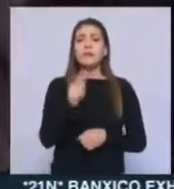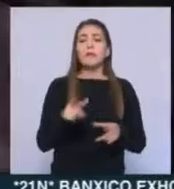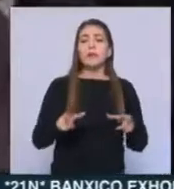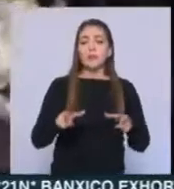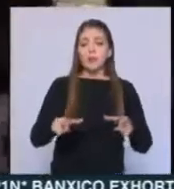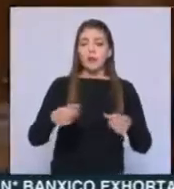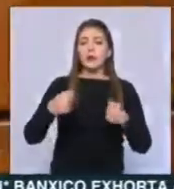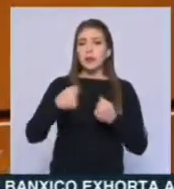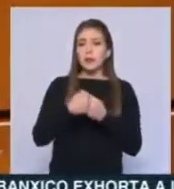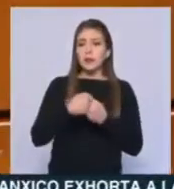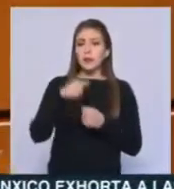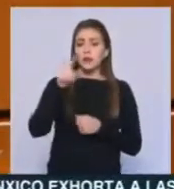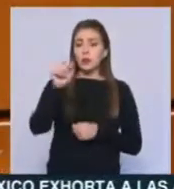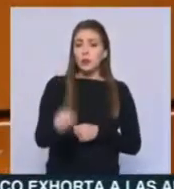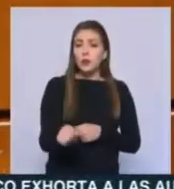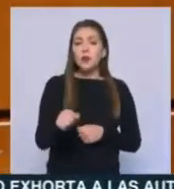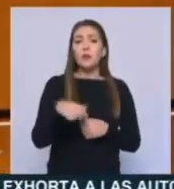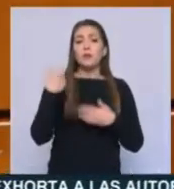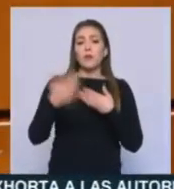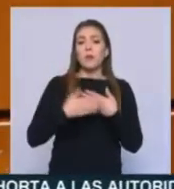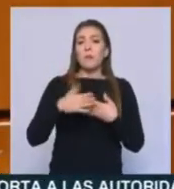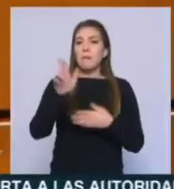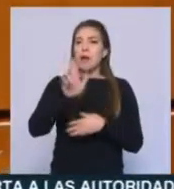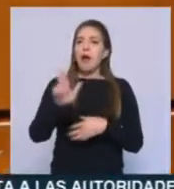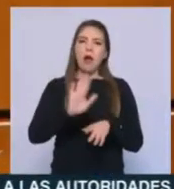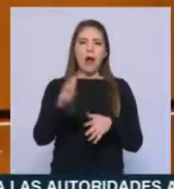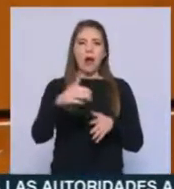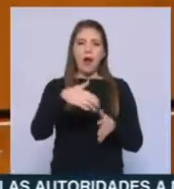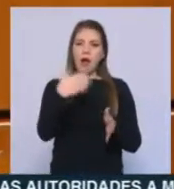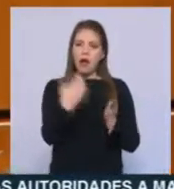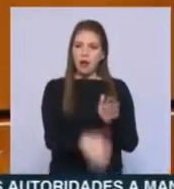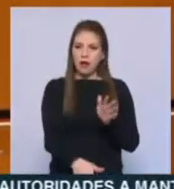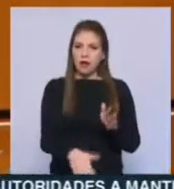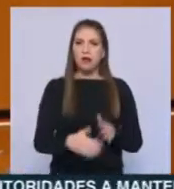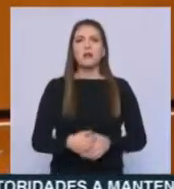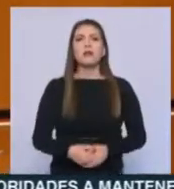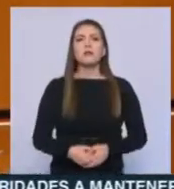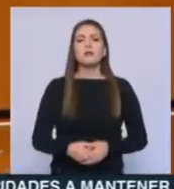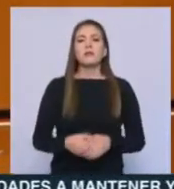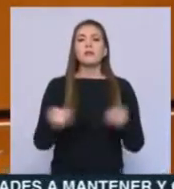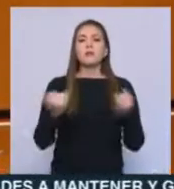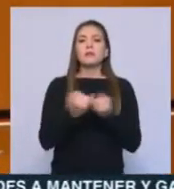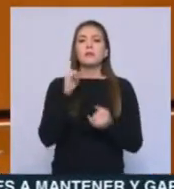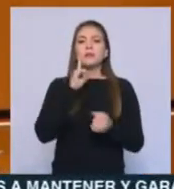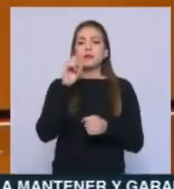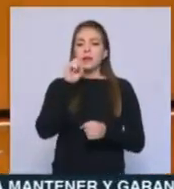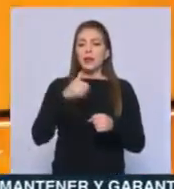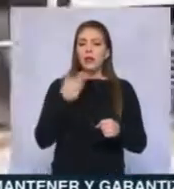próximo martes. También compareció ante la Comisión Permanente la secretaria de Economía Graciela Márquez.